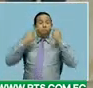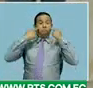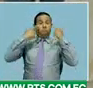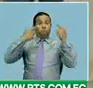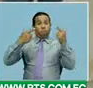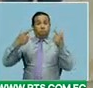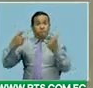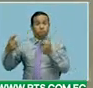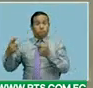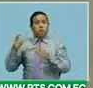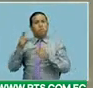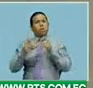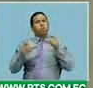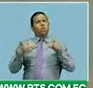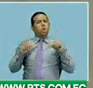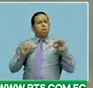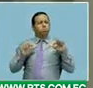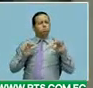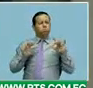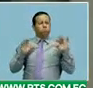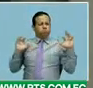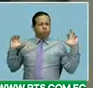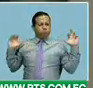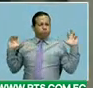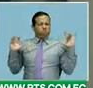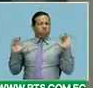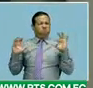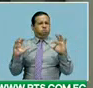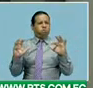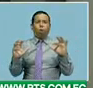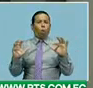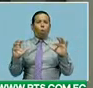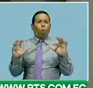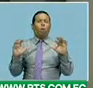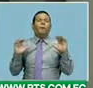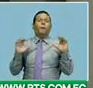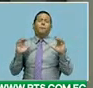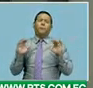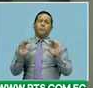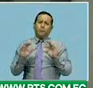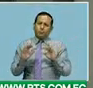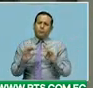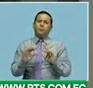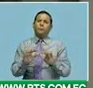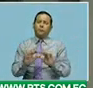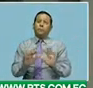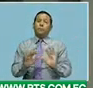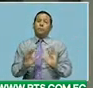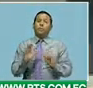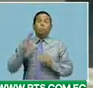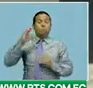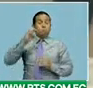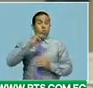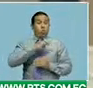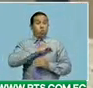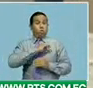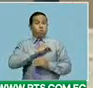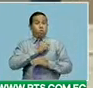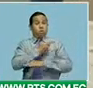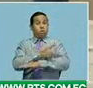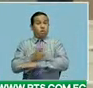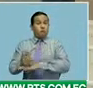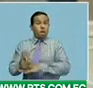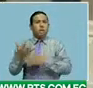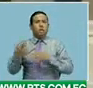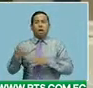presencia de personas fue bastante reducida. El municipio de La Libertad se ha preocupado por tener a personal municipal para poder